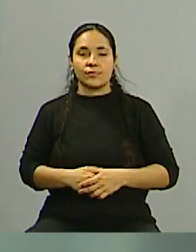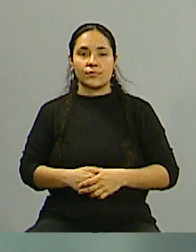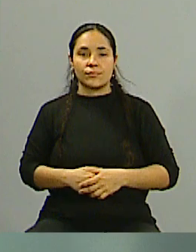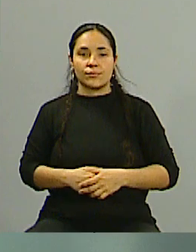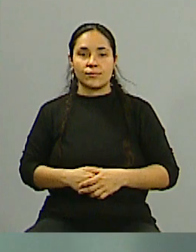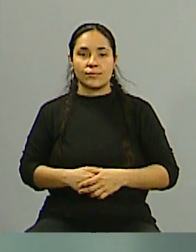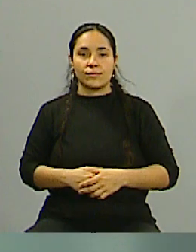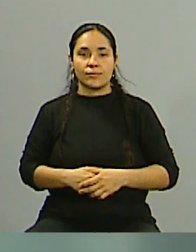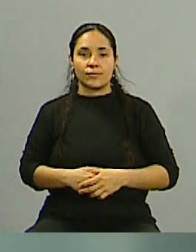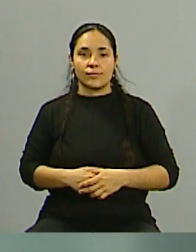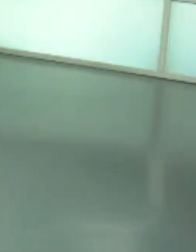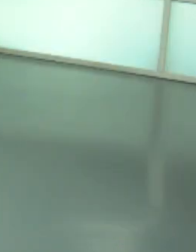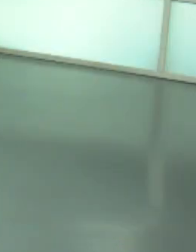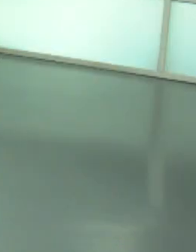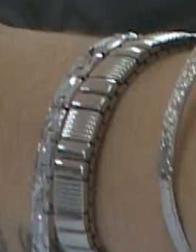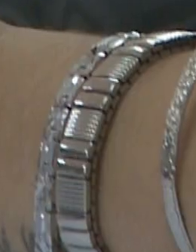¡Gracias!